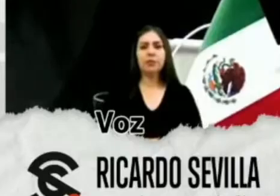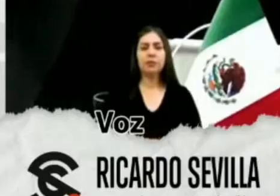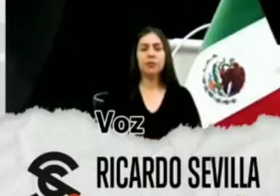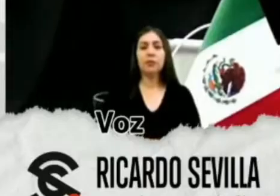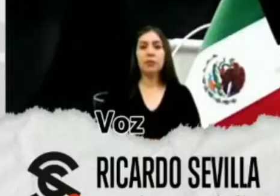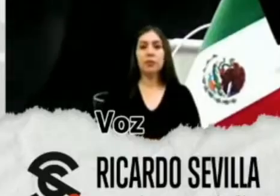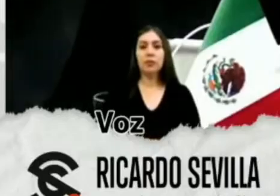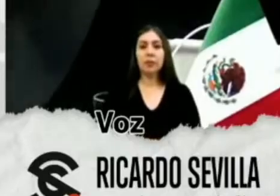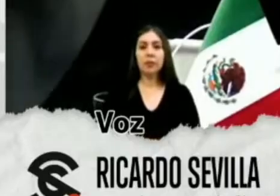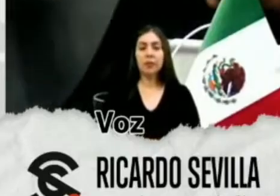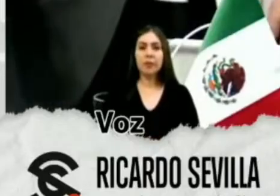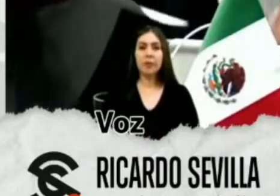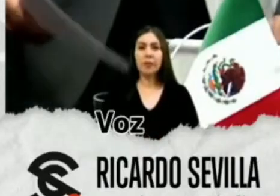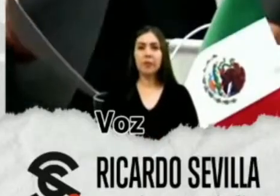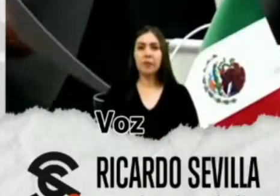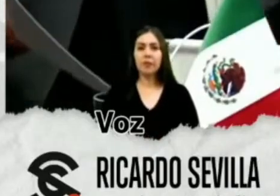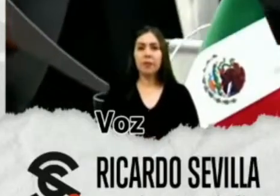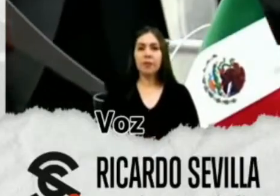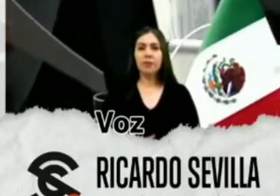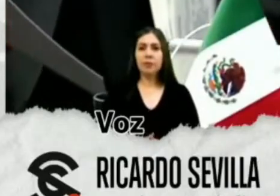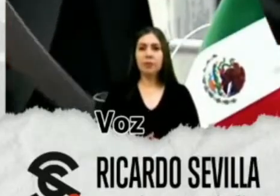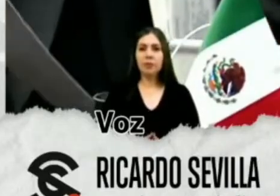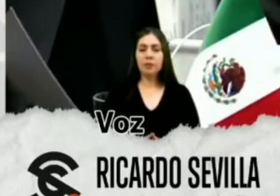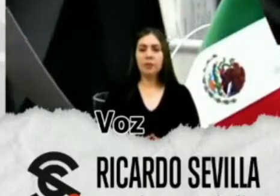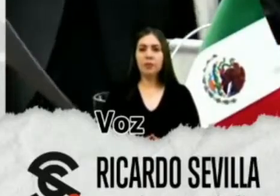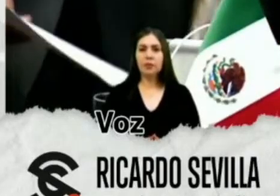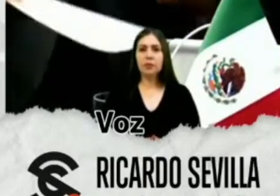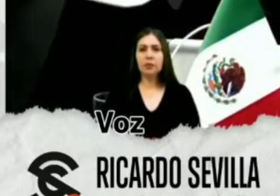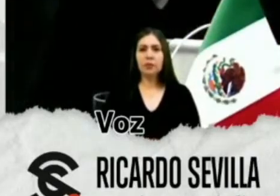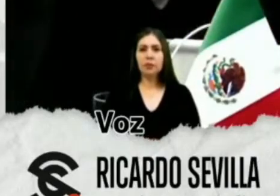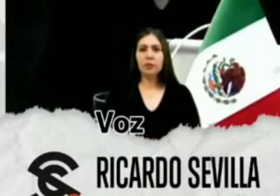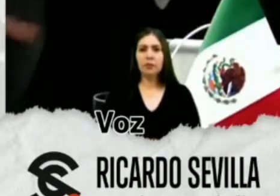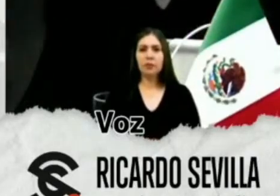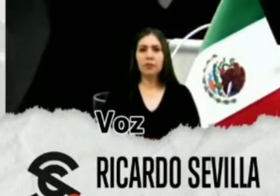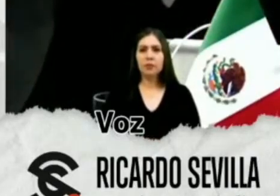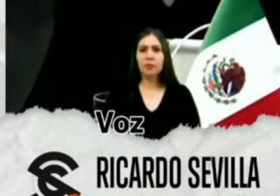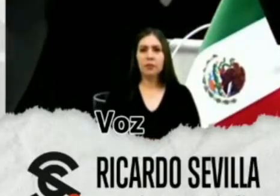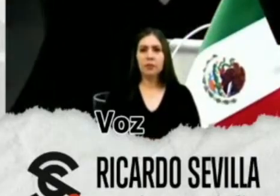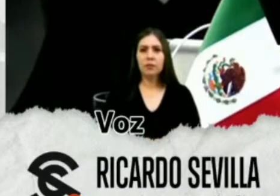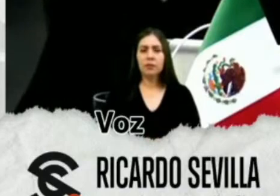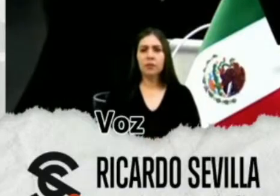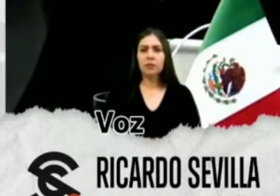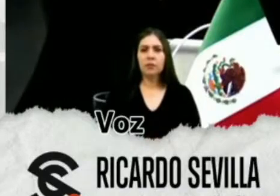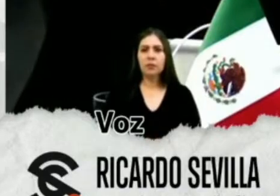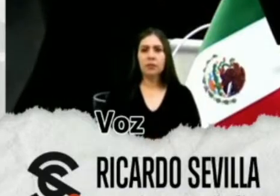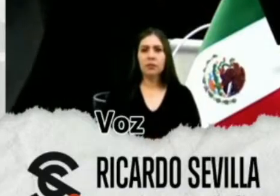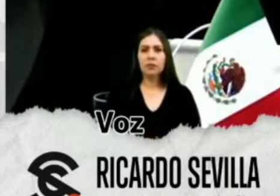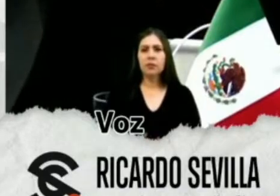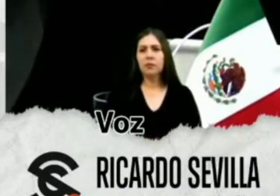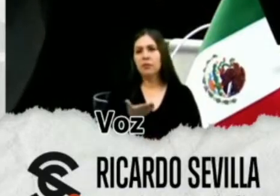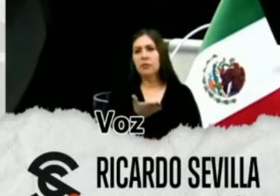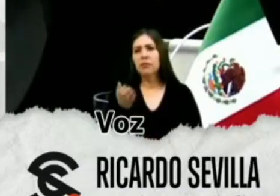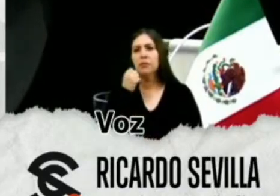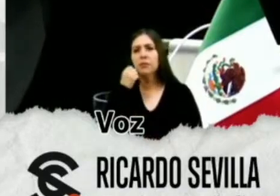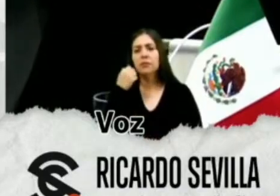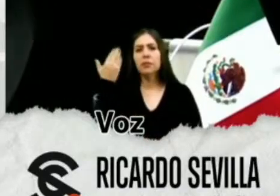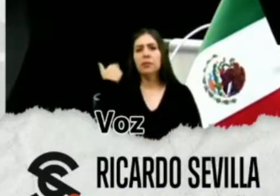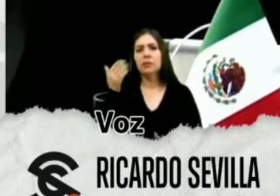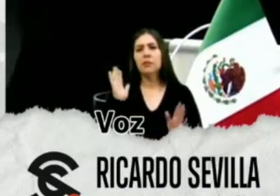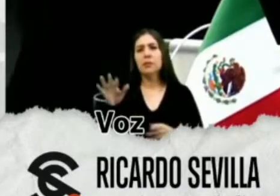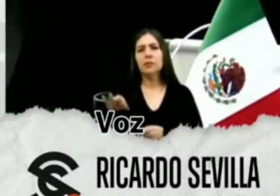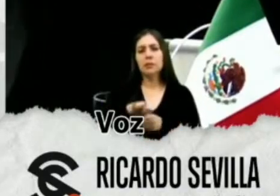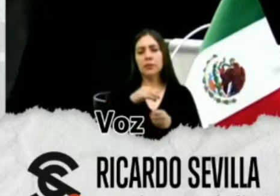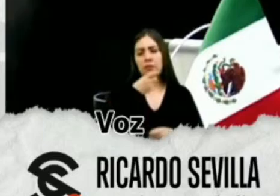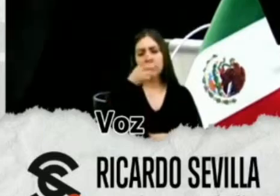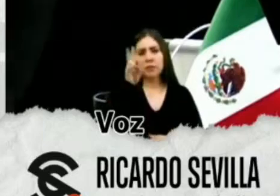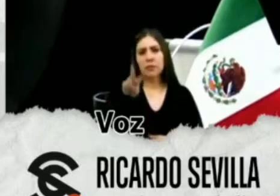Alejandra Barrales, no me extraña que esté ahí Luis Donaldo Colosio Jr., no me extraña, me extraña y me da